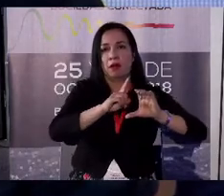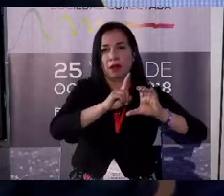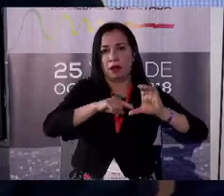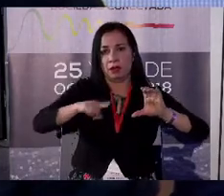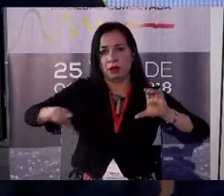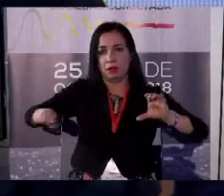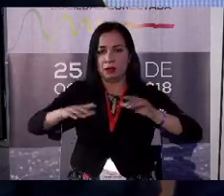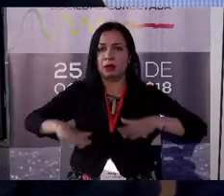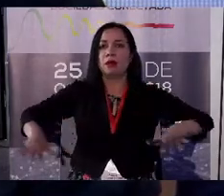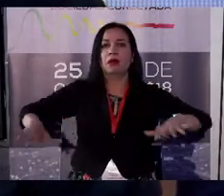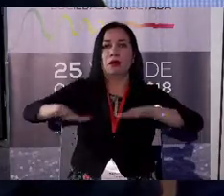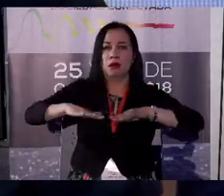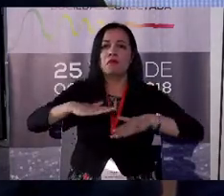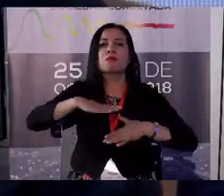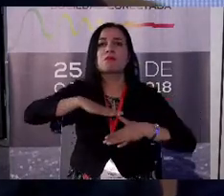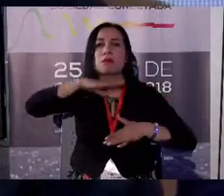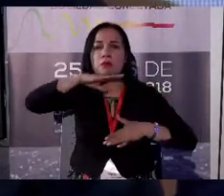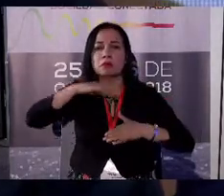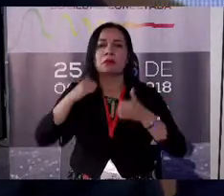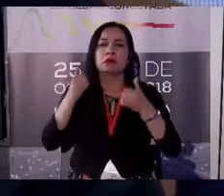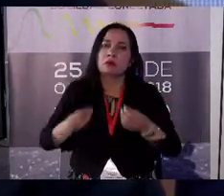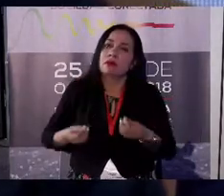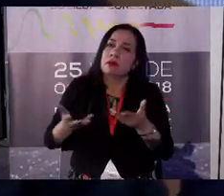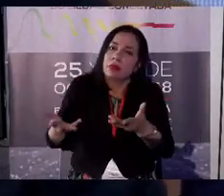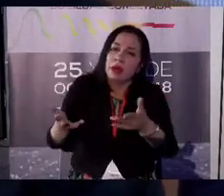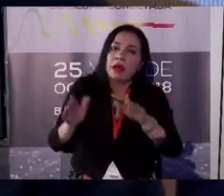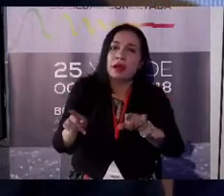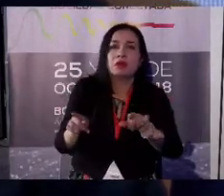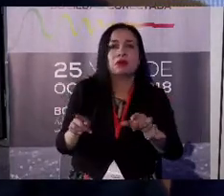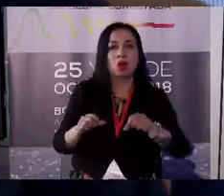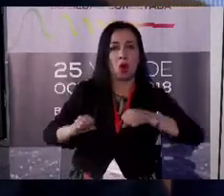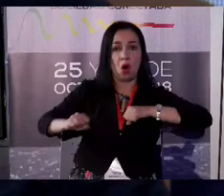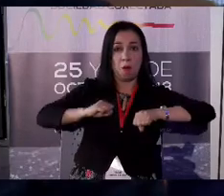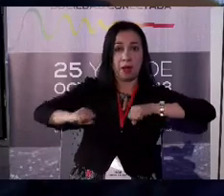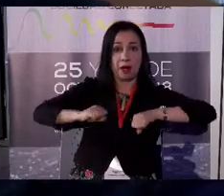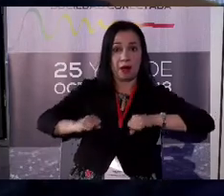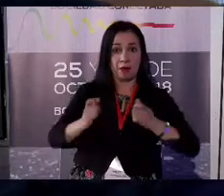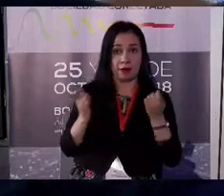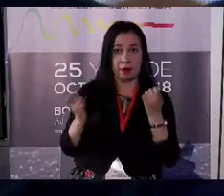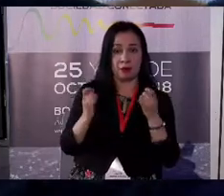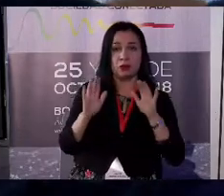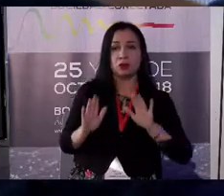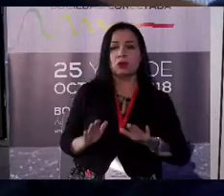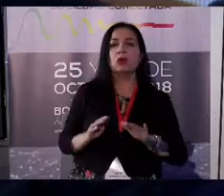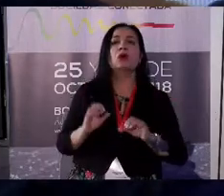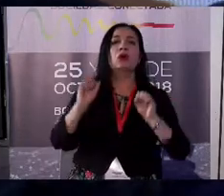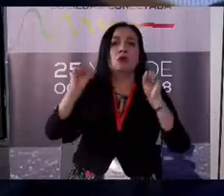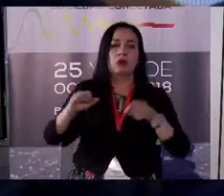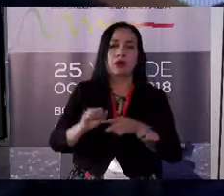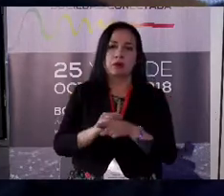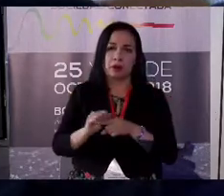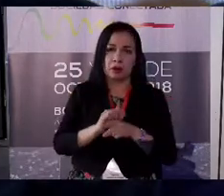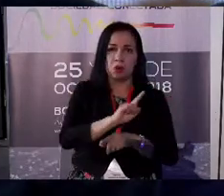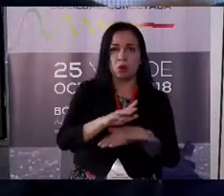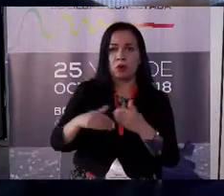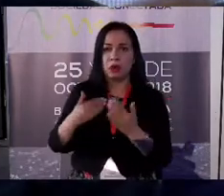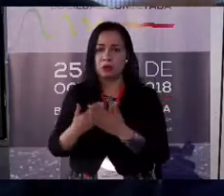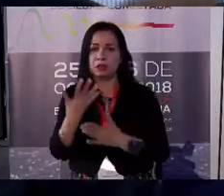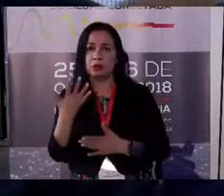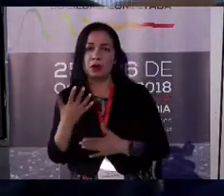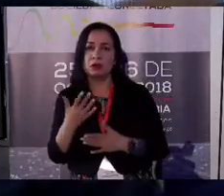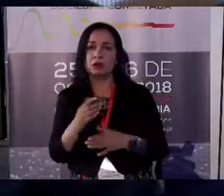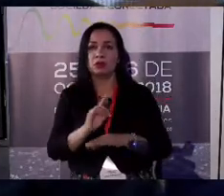que el potencial del desempeño de quinta generación se logre en la práctica con retardos de 1 a 4 milisegundos